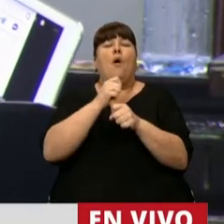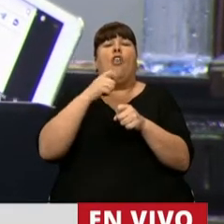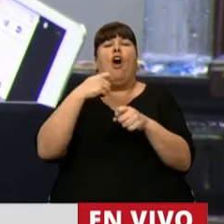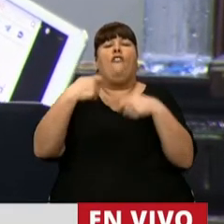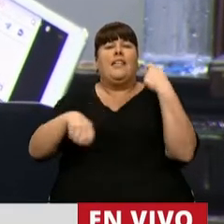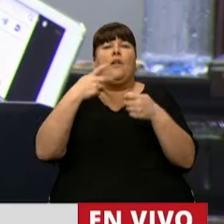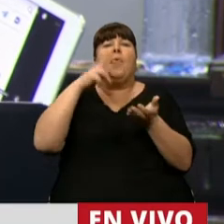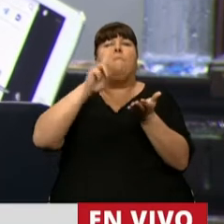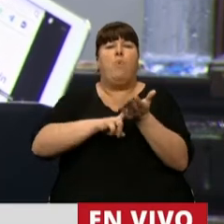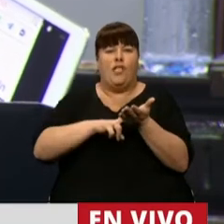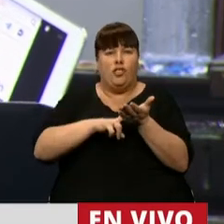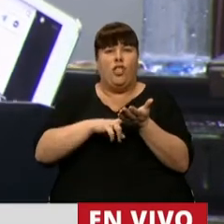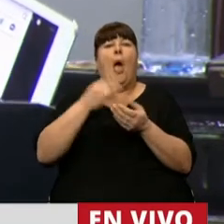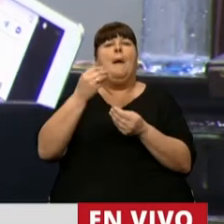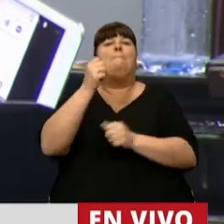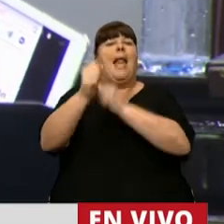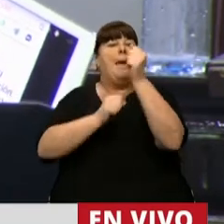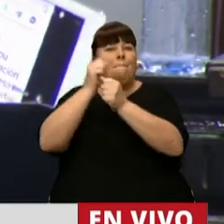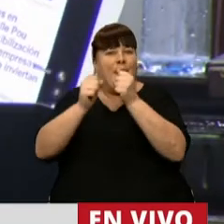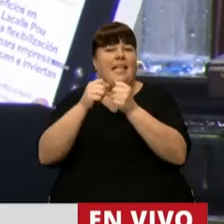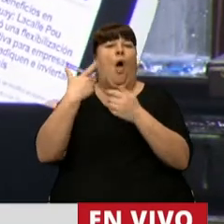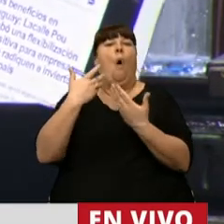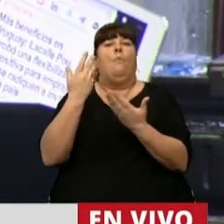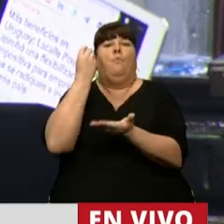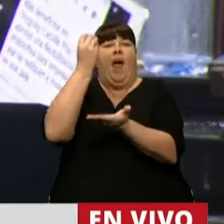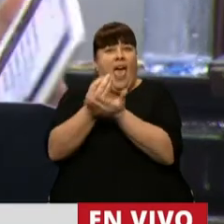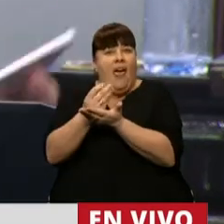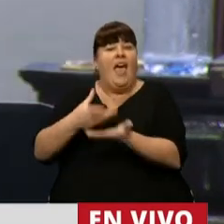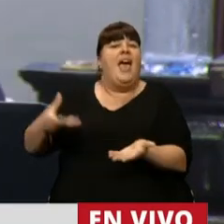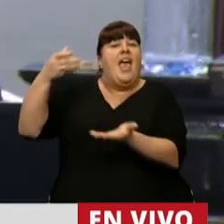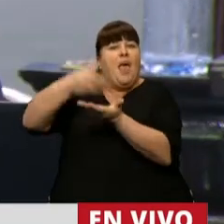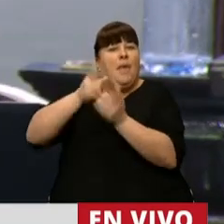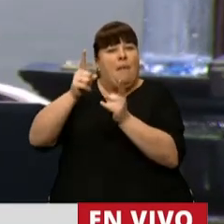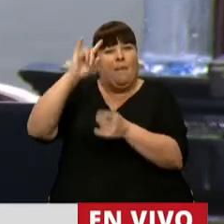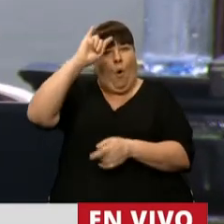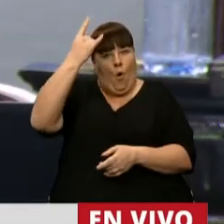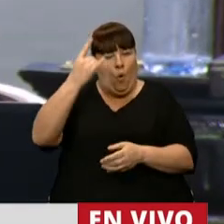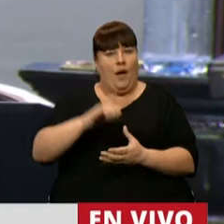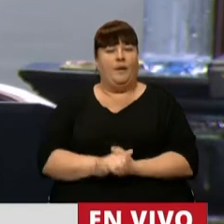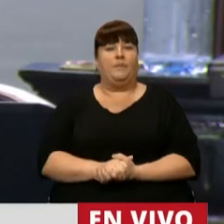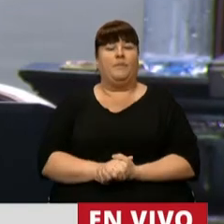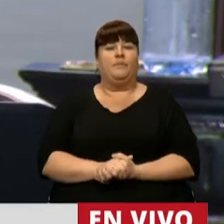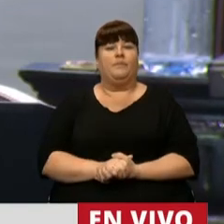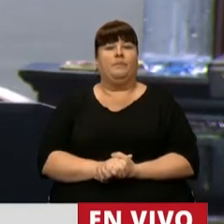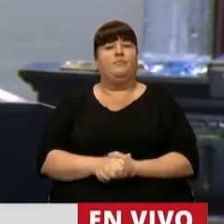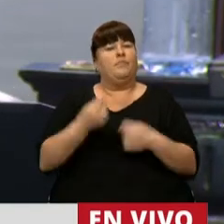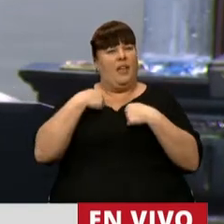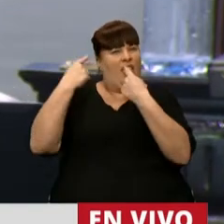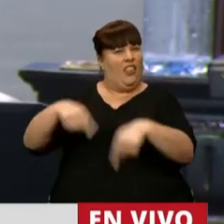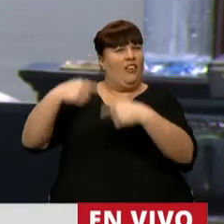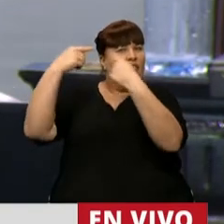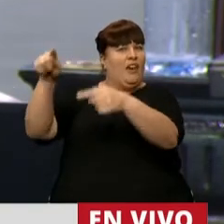flexibilización impositiva para que las empresas se radiquen e inviertan en ese país. ¿Cuán distintos